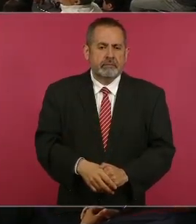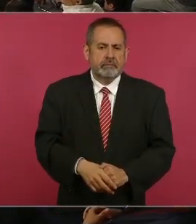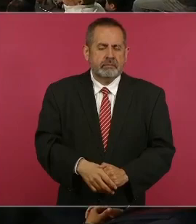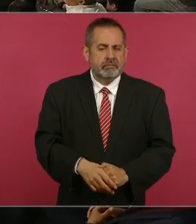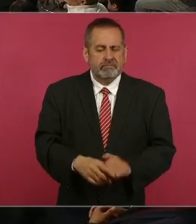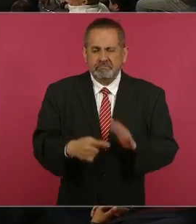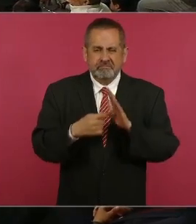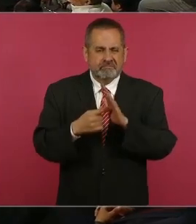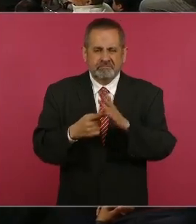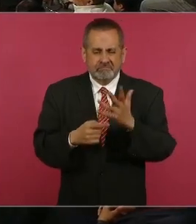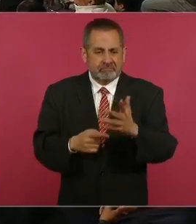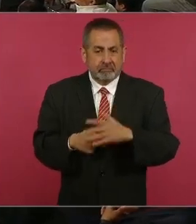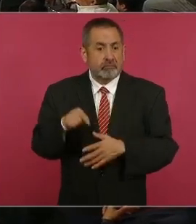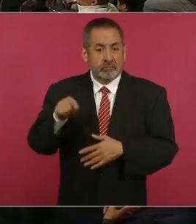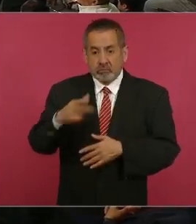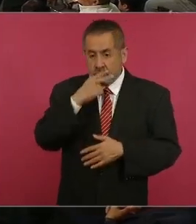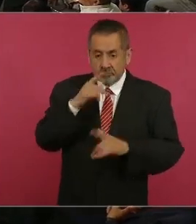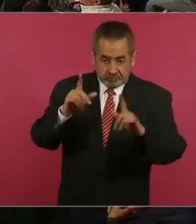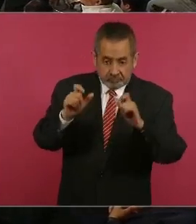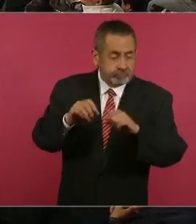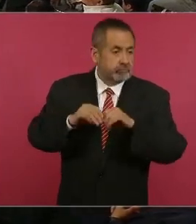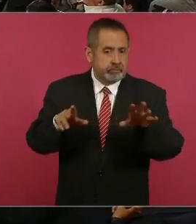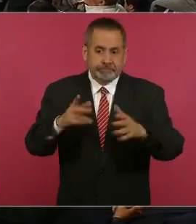por más que quiso él,